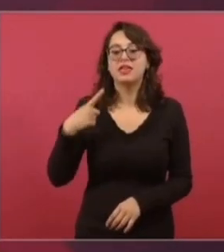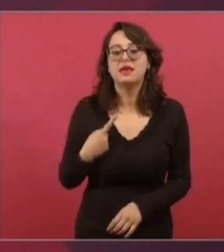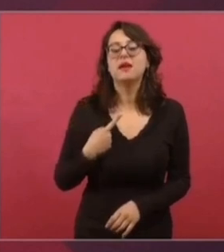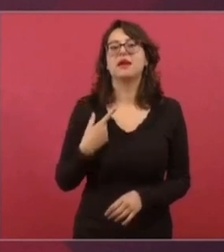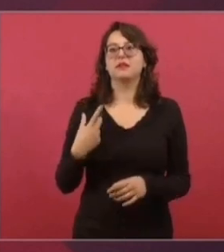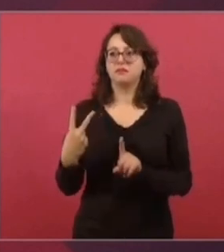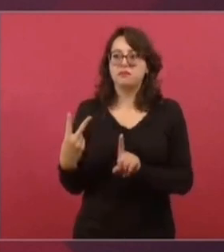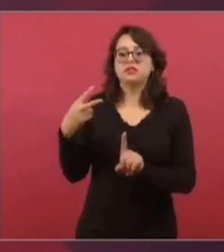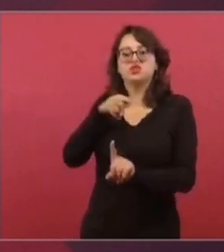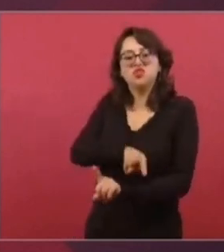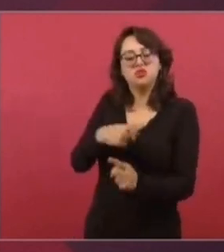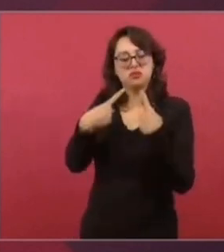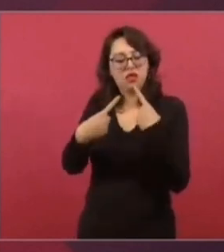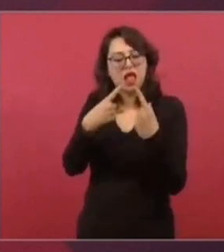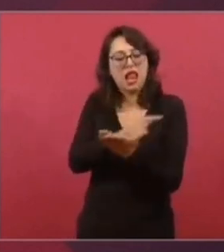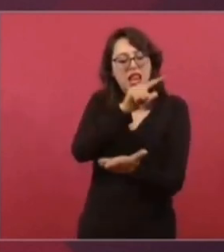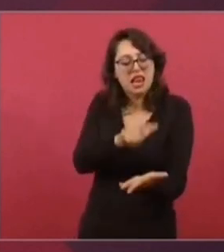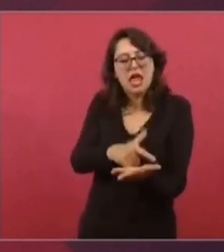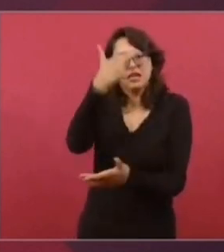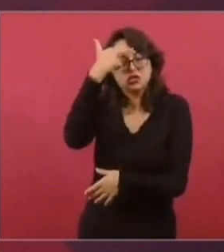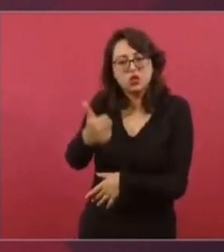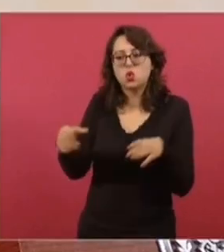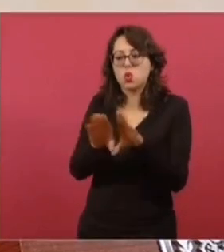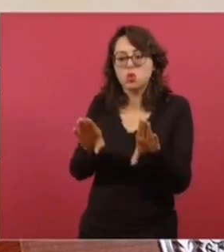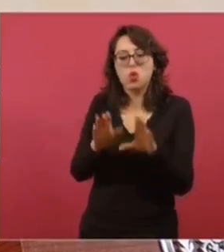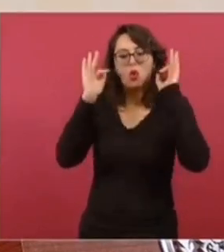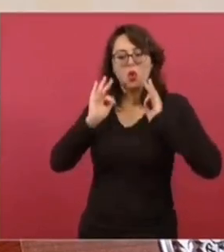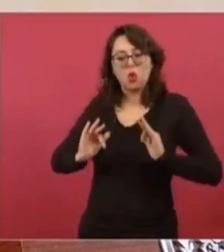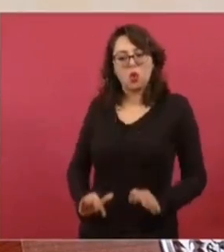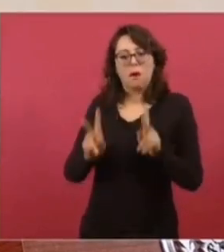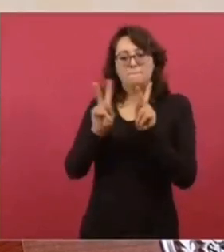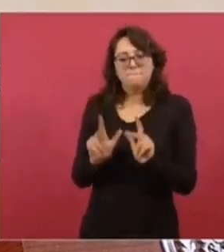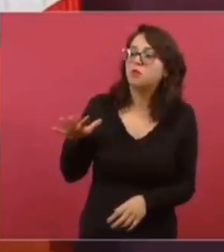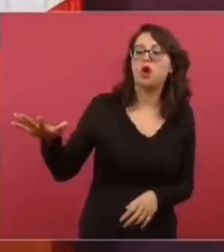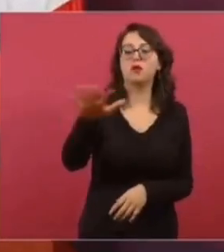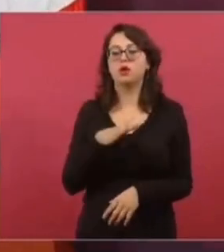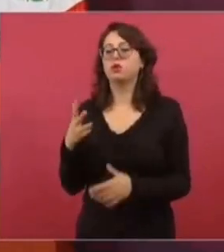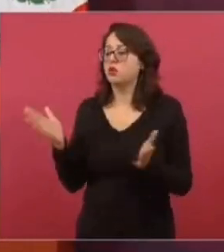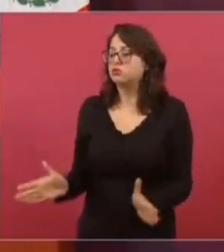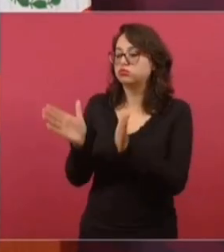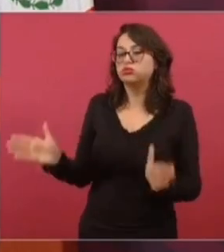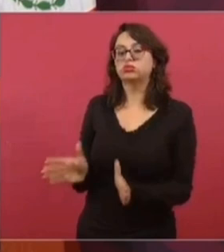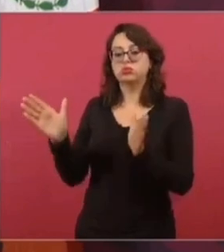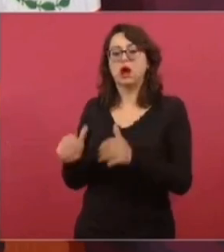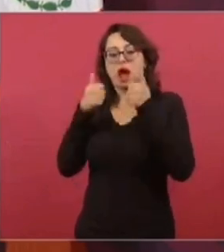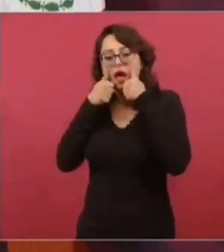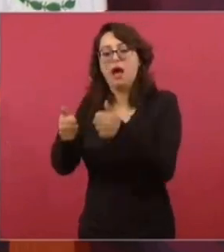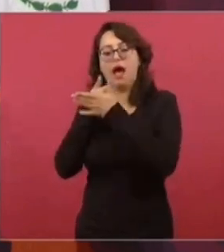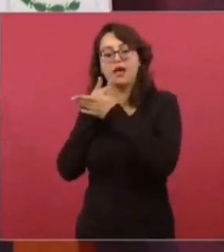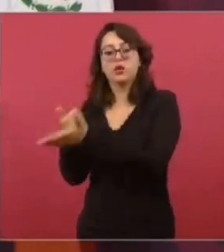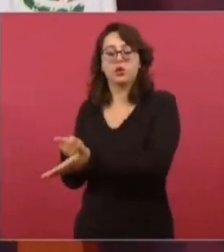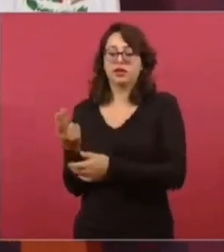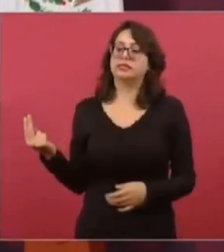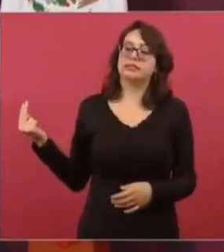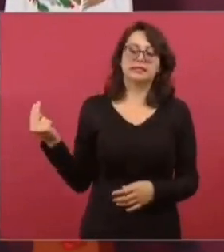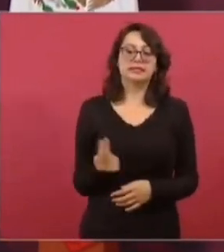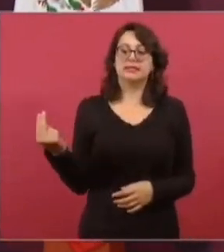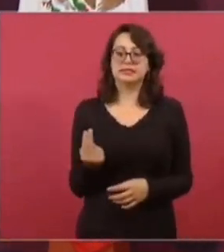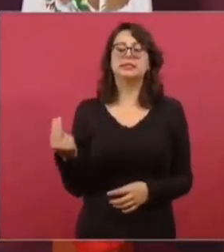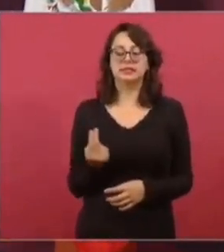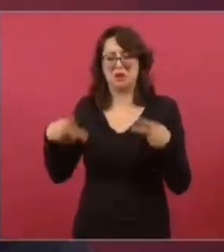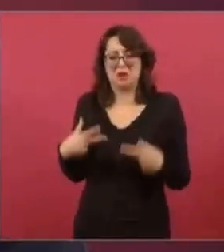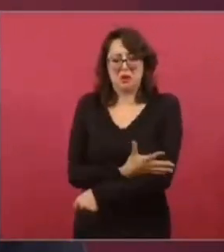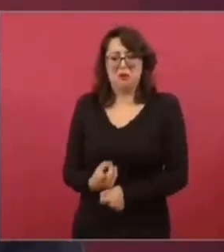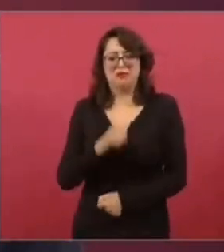derecho. Y no se puede enfrentar la violencia con la violencia. El mal hay que enfrentarlo haciendo el bien. Está demostrado que la paz es